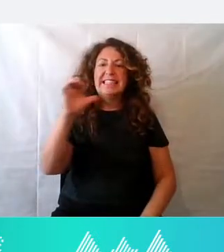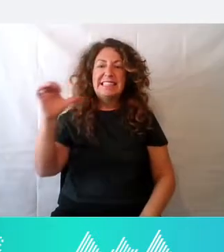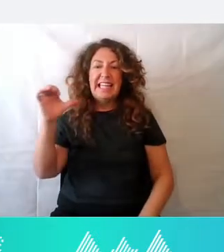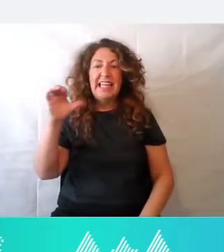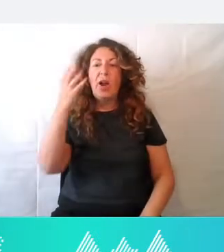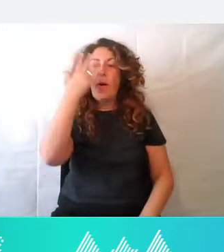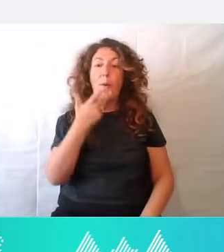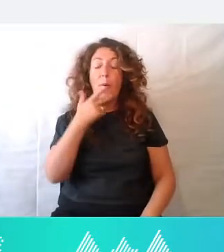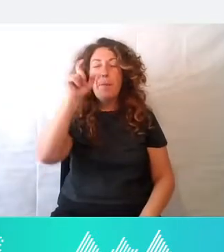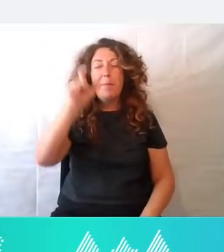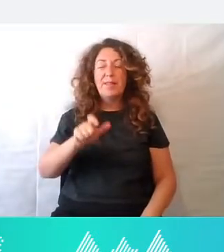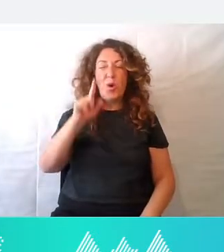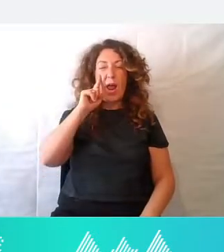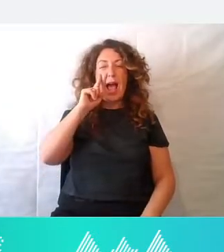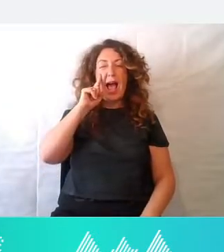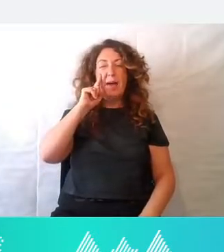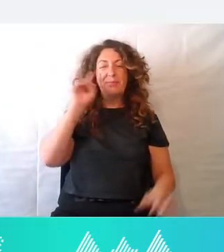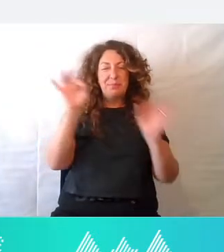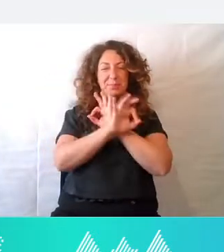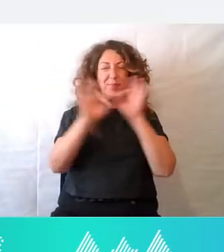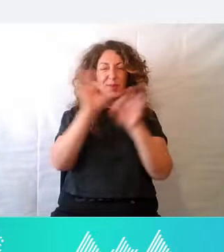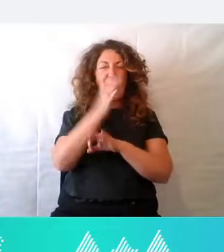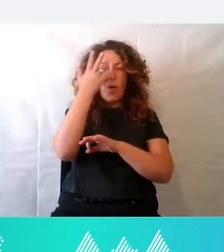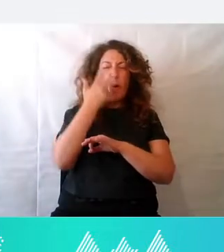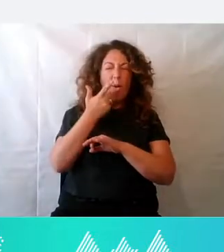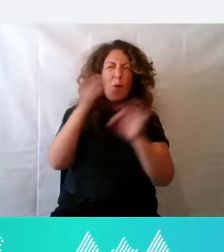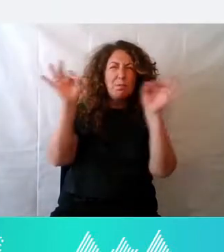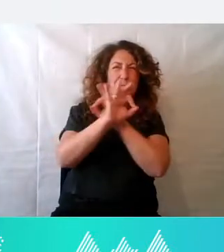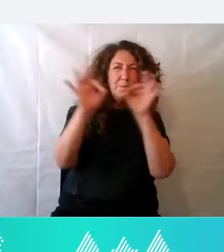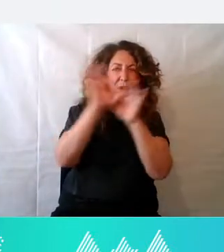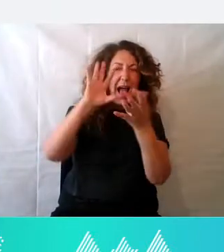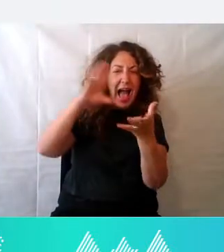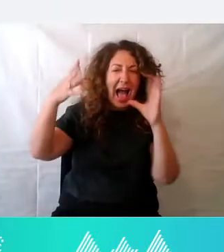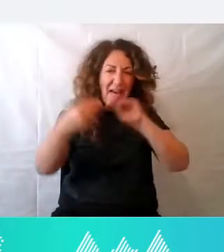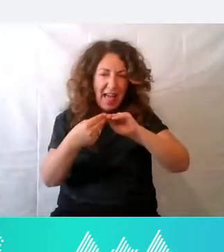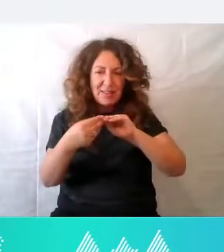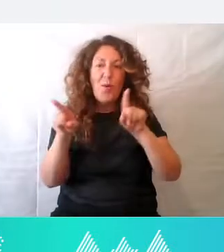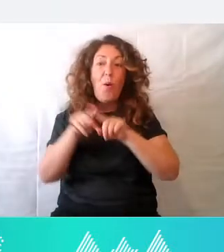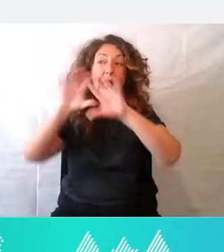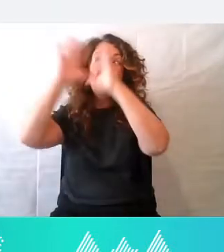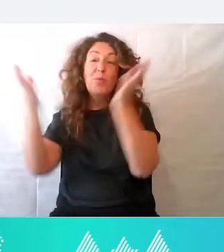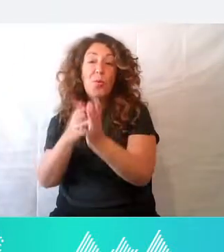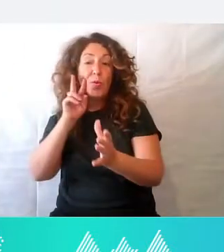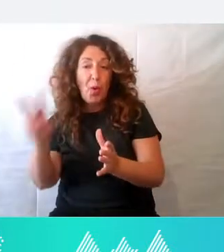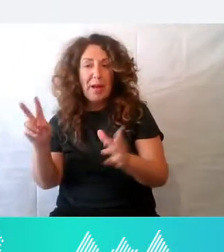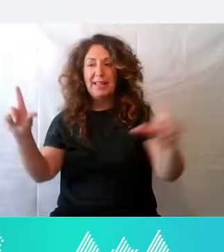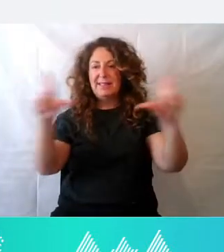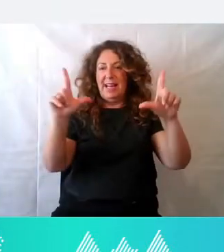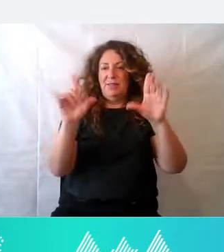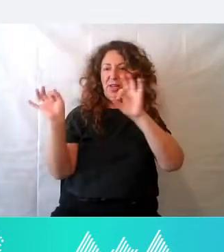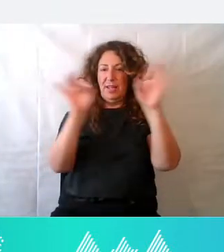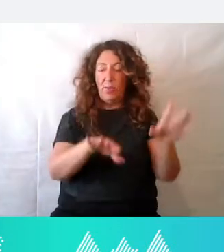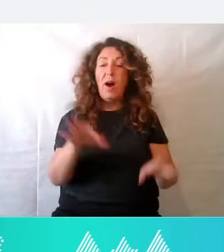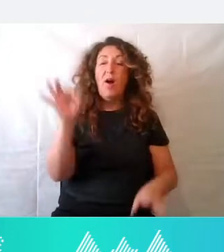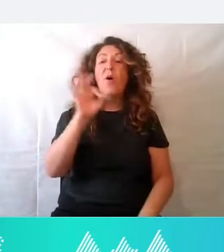nick a adaptar los colores para que lo vean como ellos realmente lo ve en el mundo o la tecnología de audio descriptivo